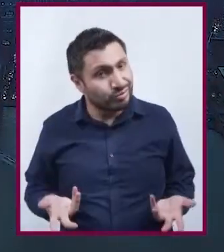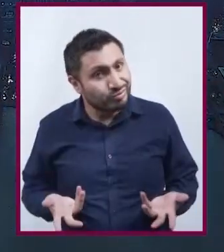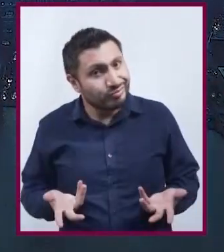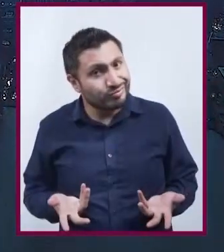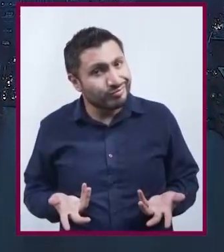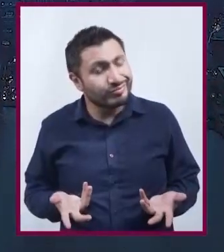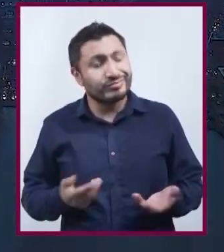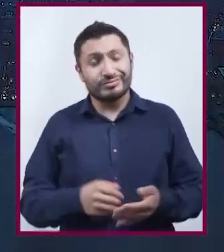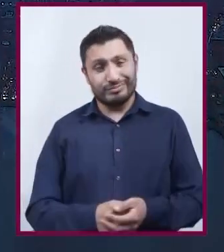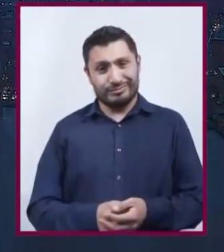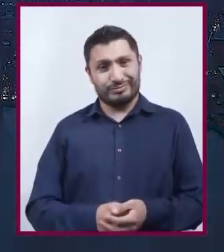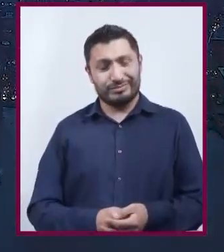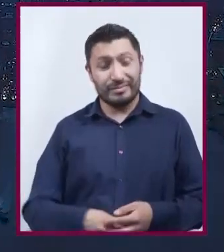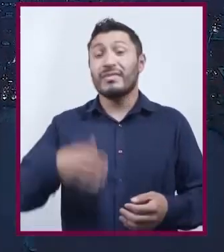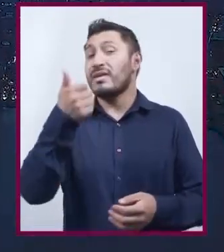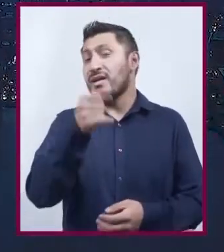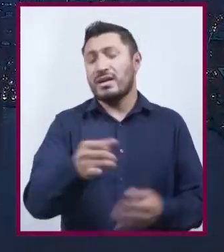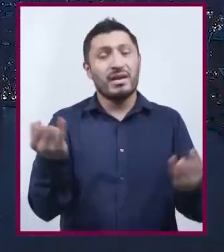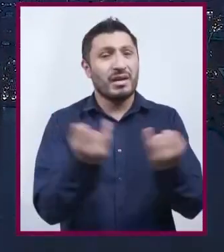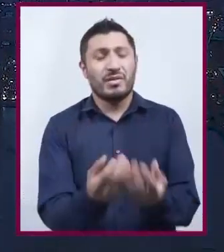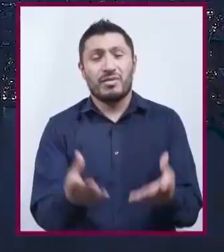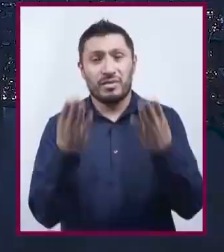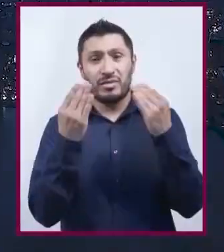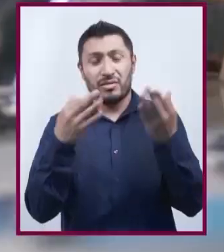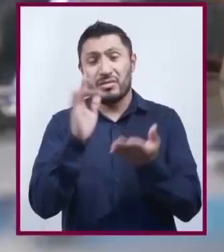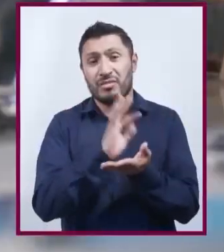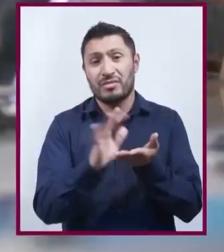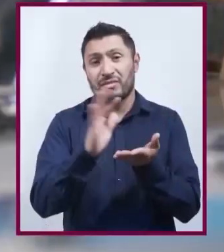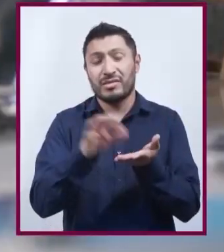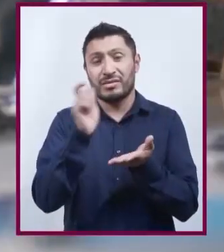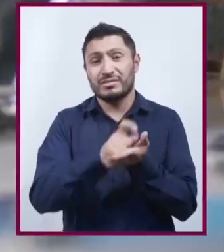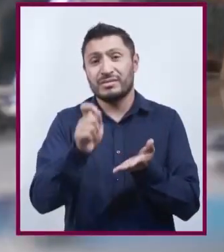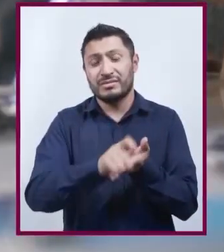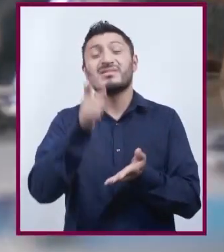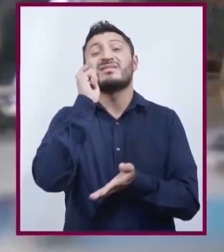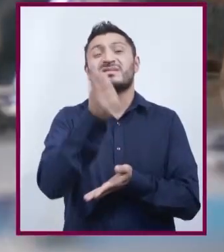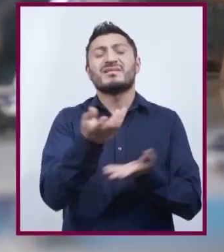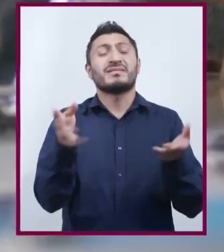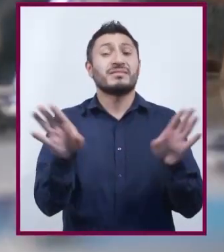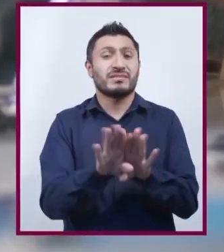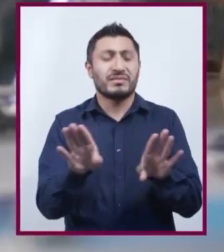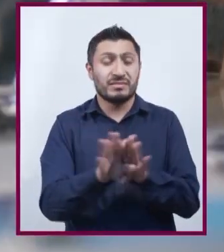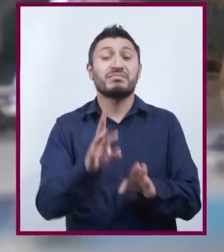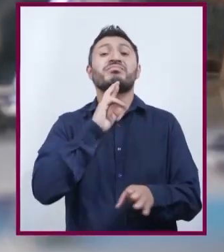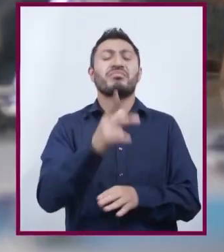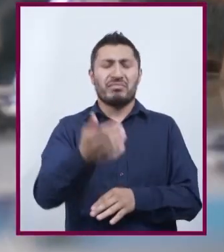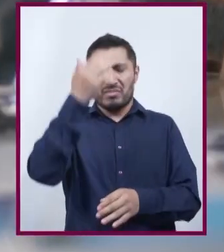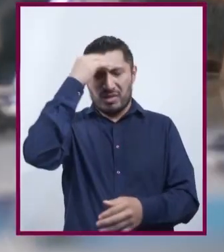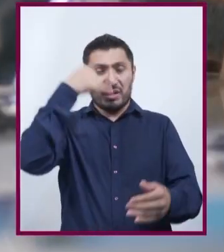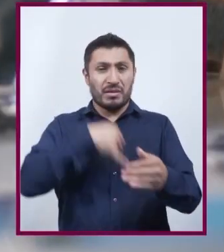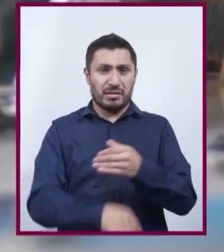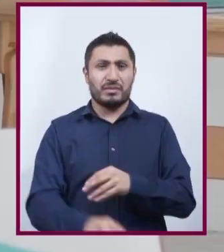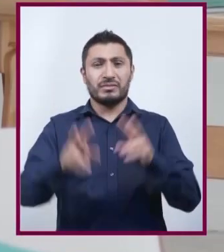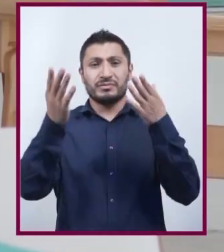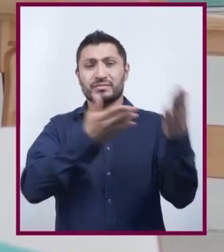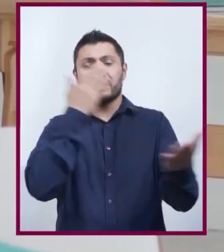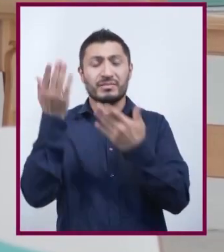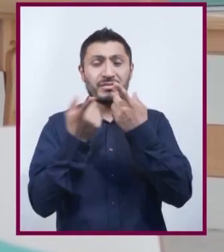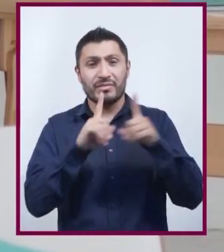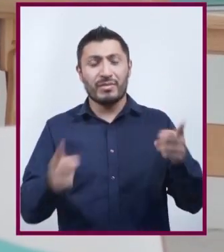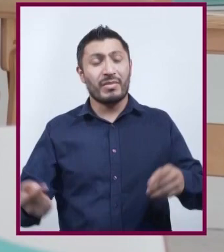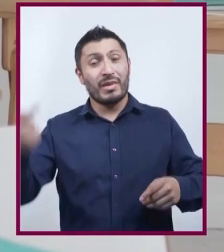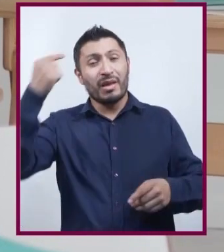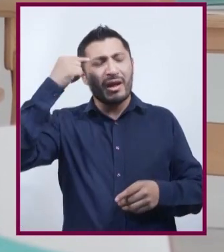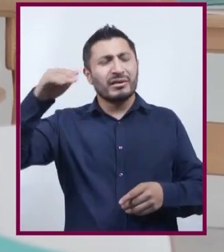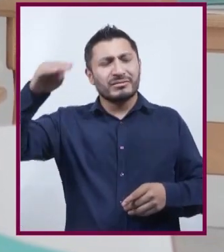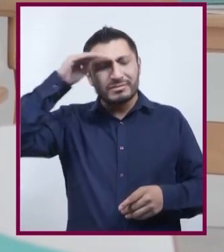no se hace mayor hincapié en la construcción y lectura de imágenes, así como se nos enseña a leer y escribir? Es decir, ¿por qué no profundizar